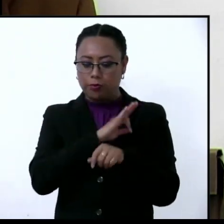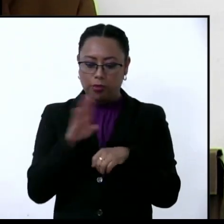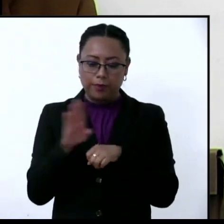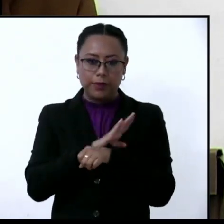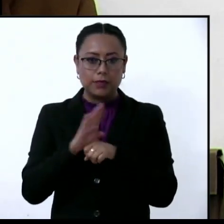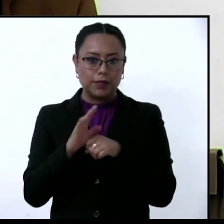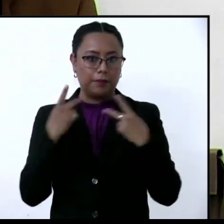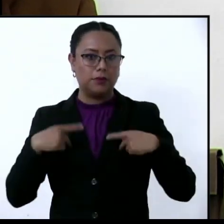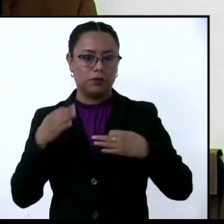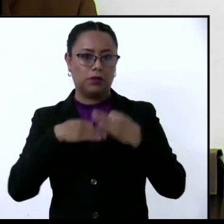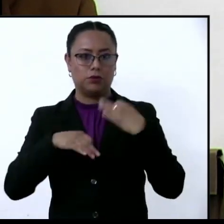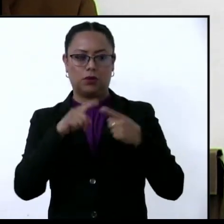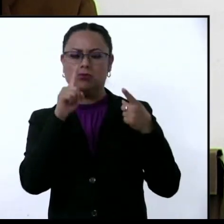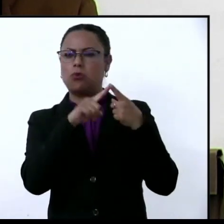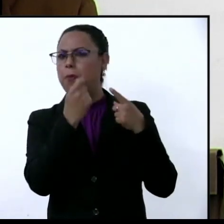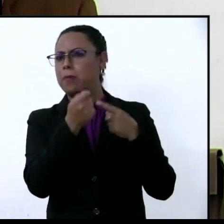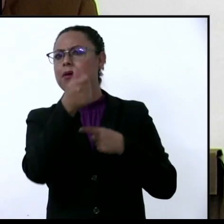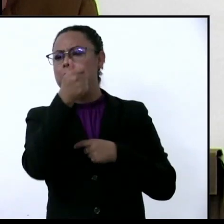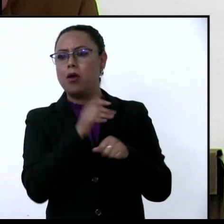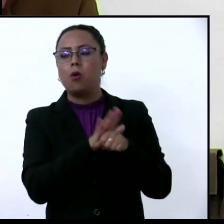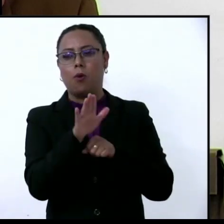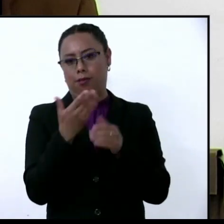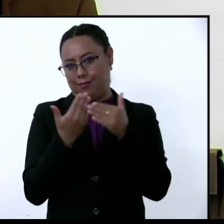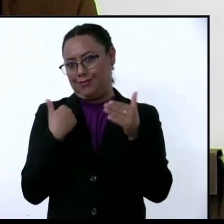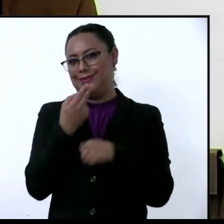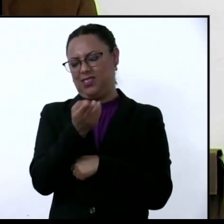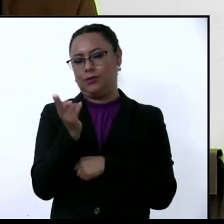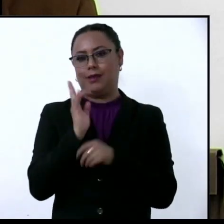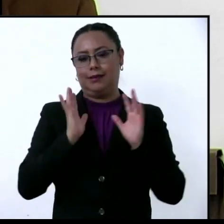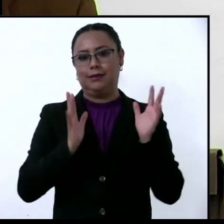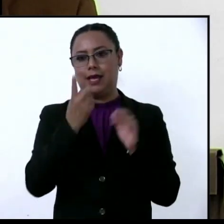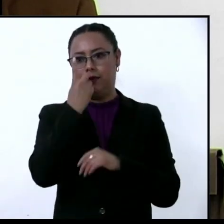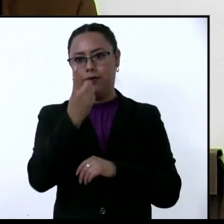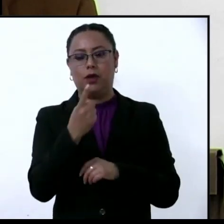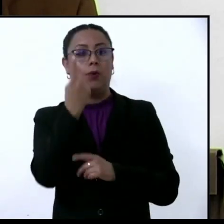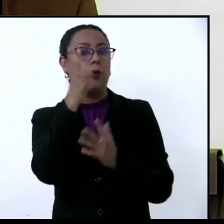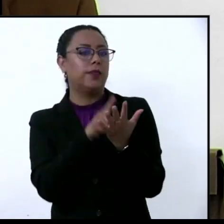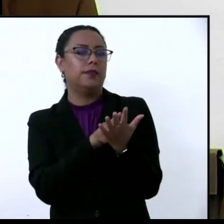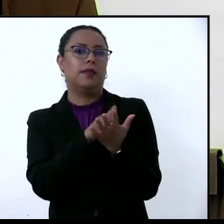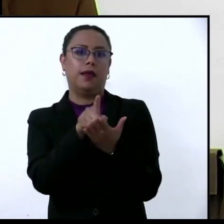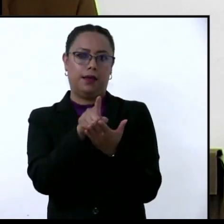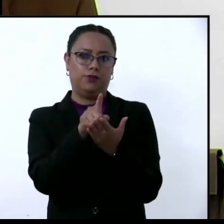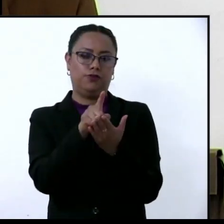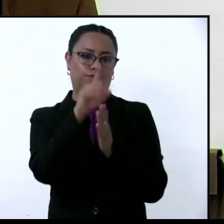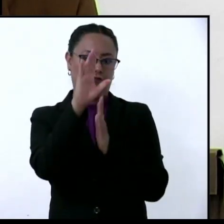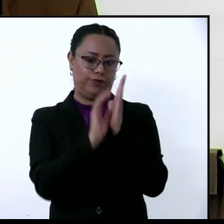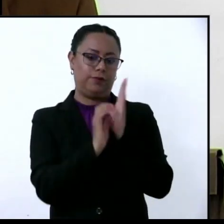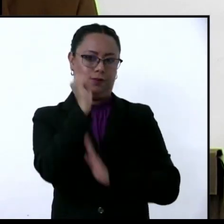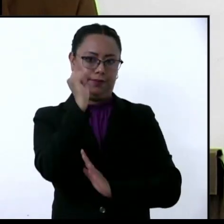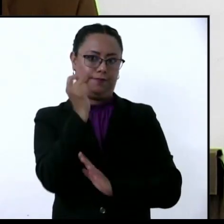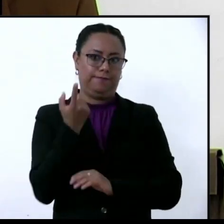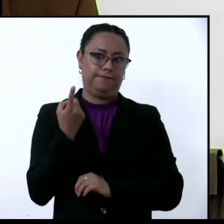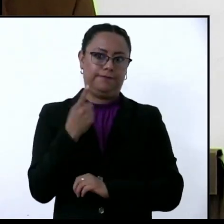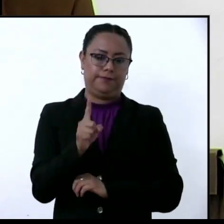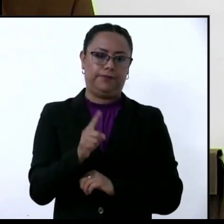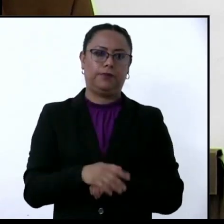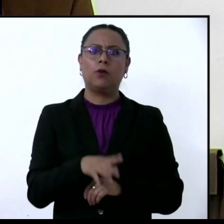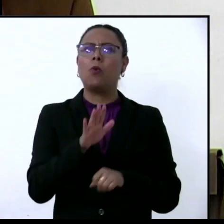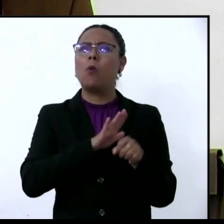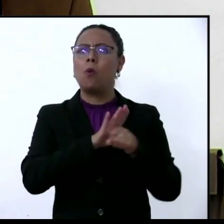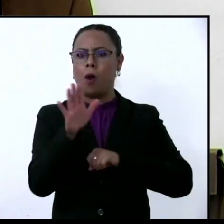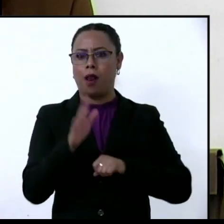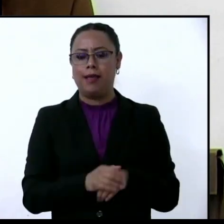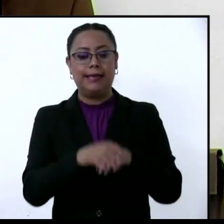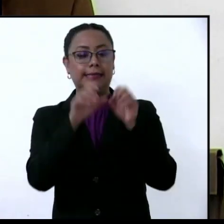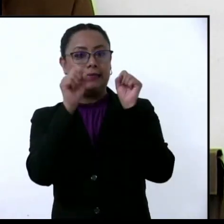El primero de ellos, ustedes lo mencionaron, es un derecho constitucional, es el seguro de desempleo.